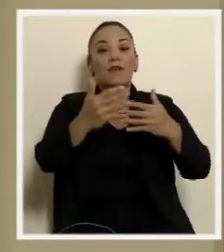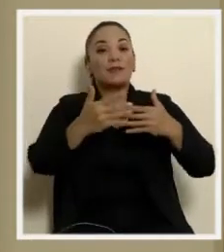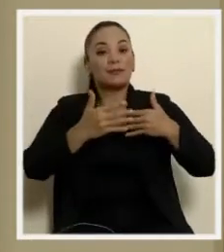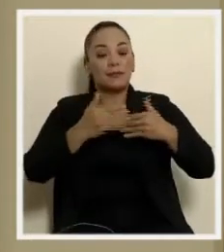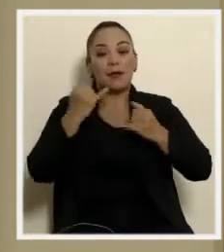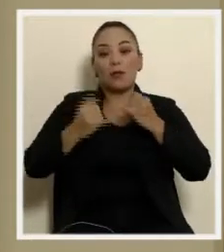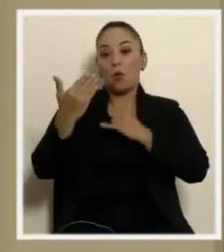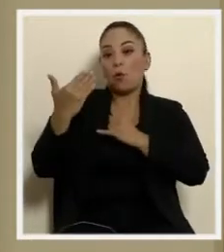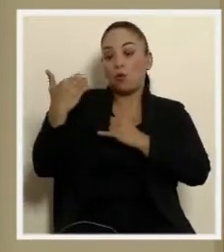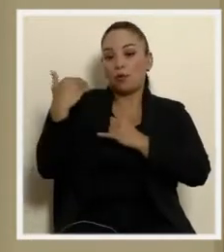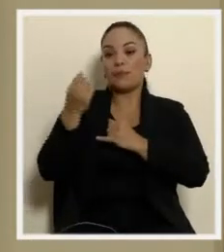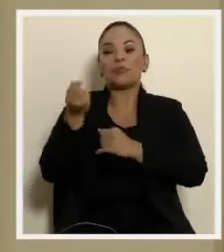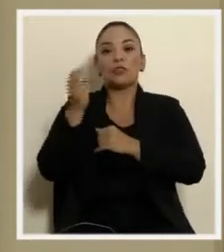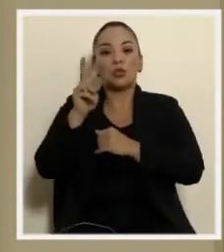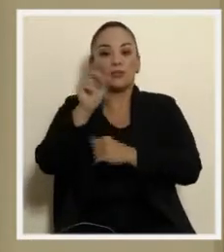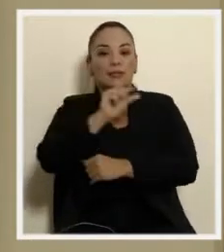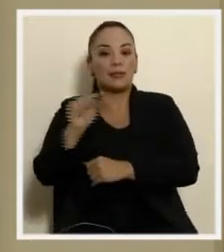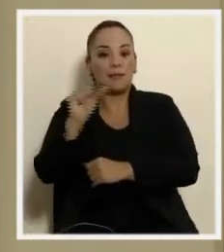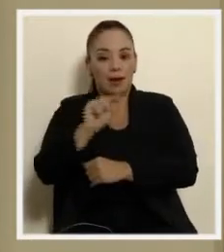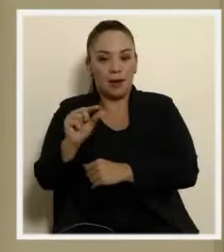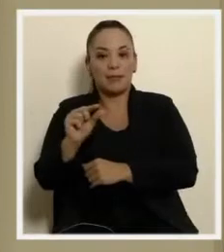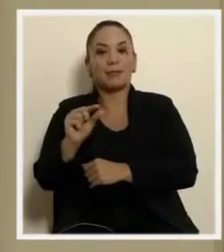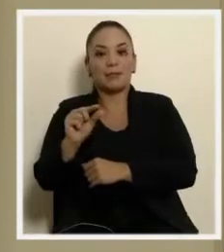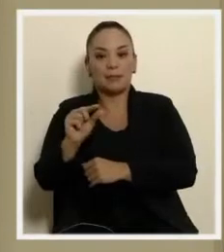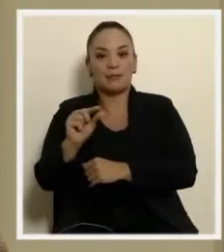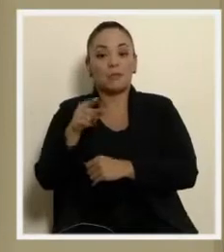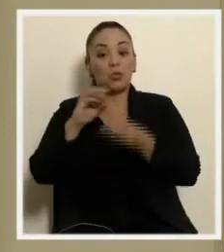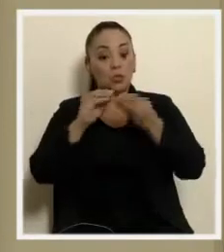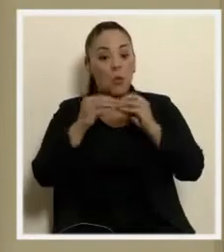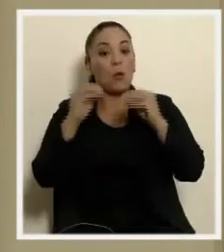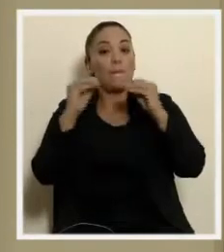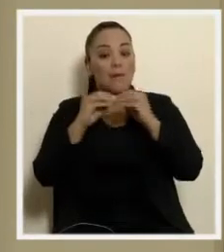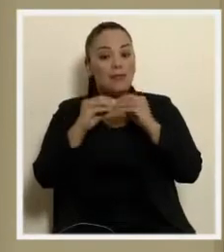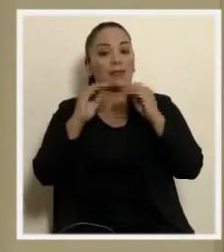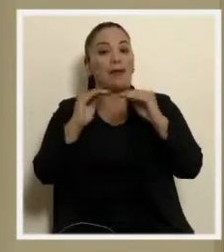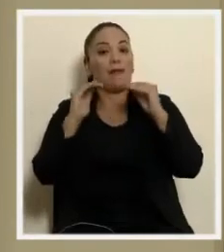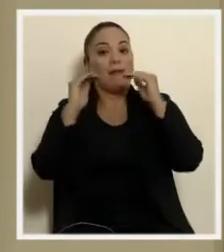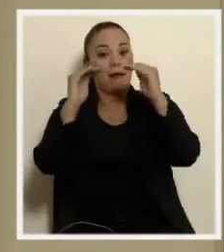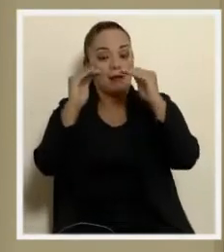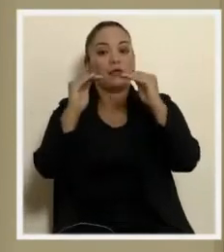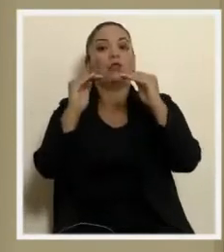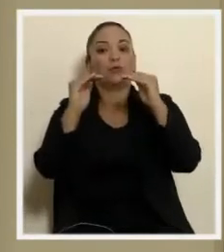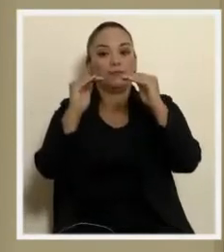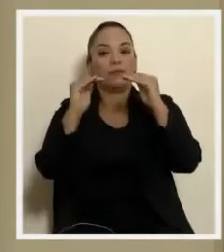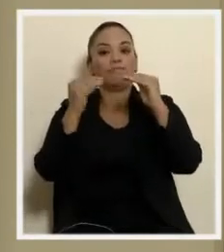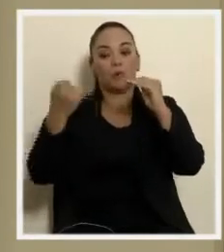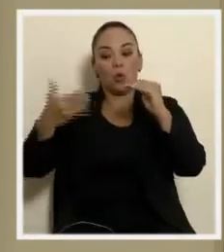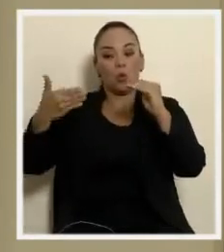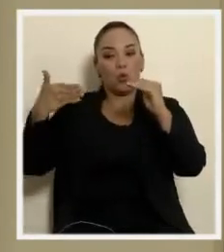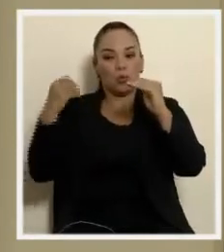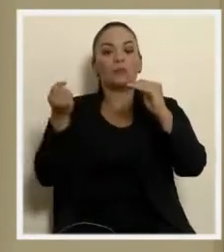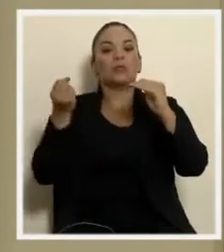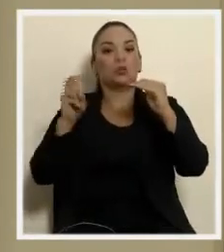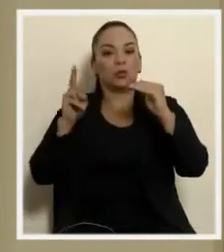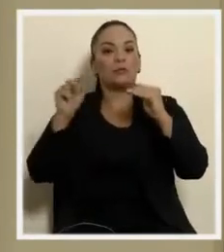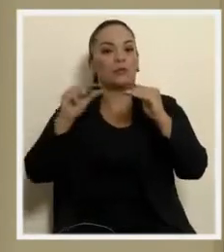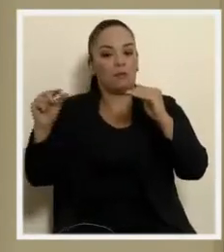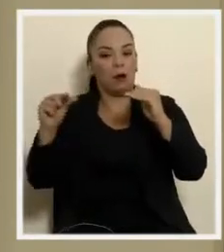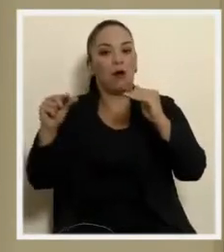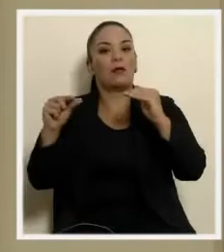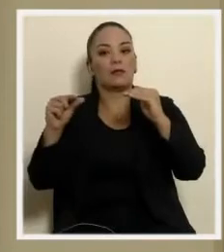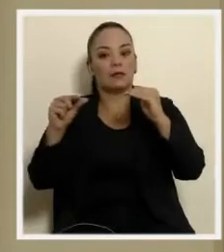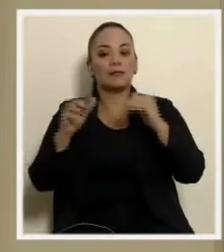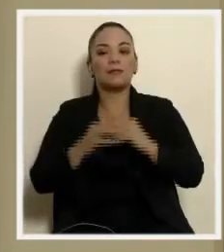en las últimas 12 semanas, es la cifra semanal más alta registrada en las últimas 12 semanas. Y